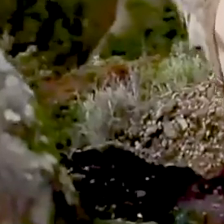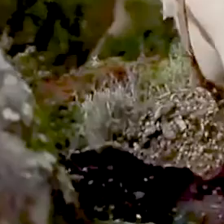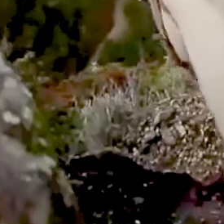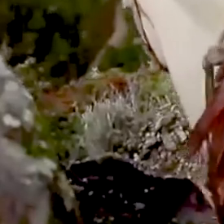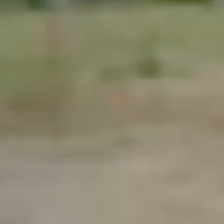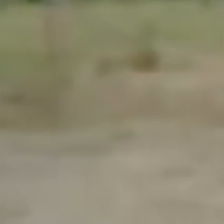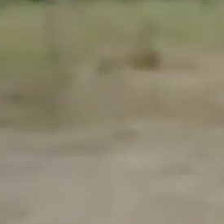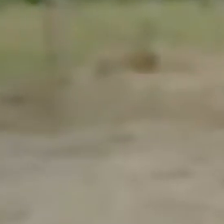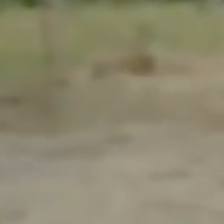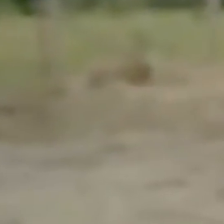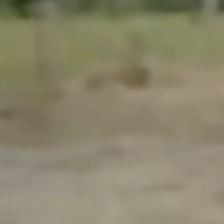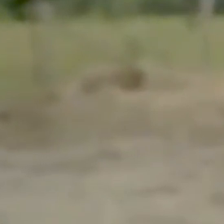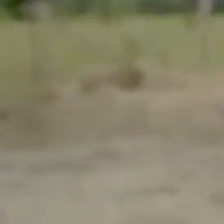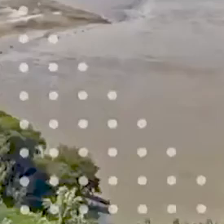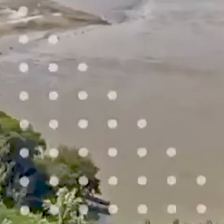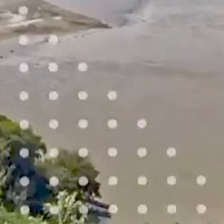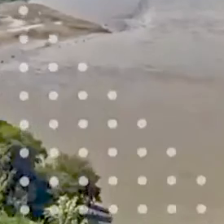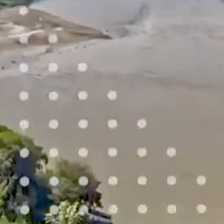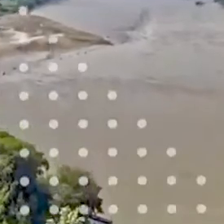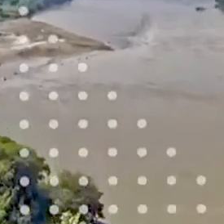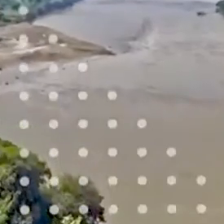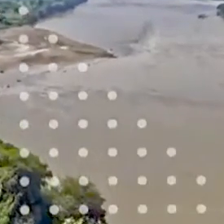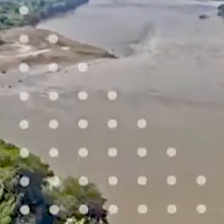los colombianos.